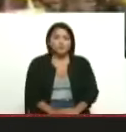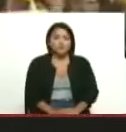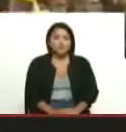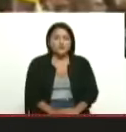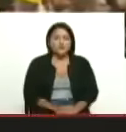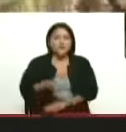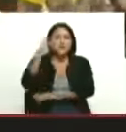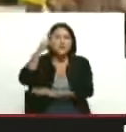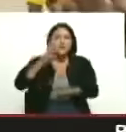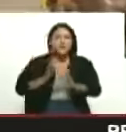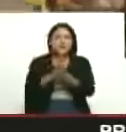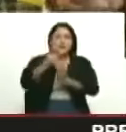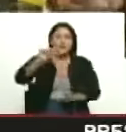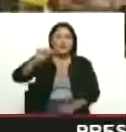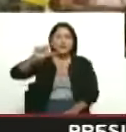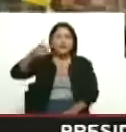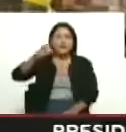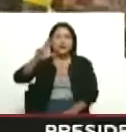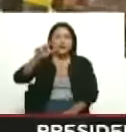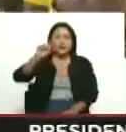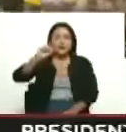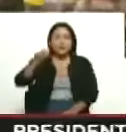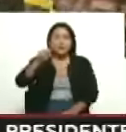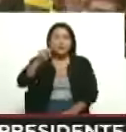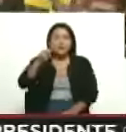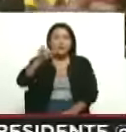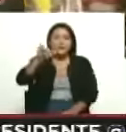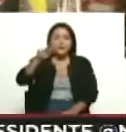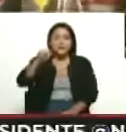Parroquia San Agustín.